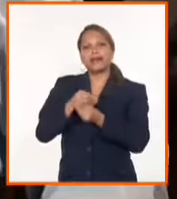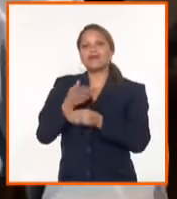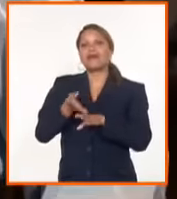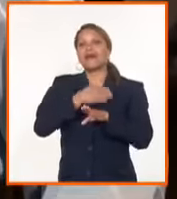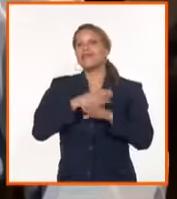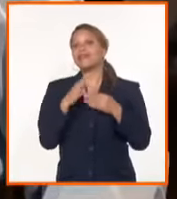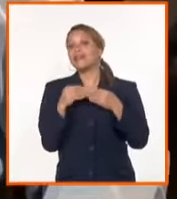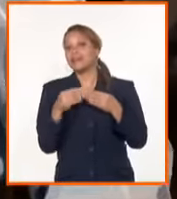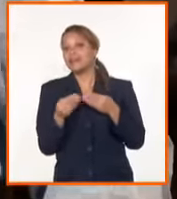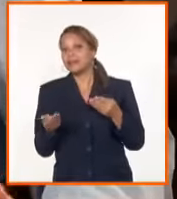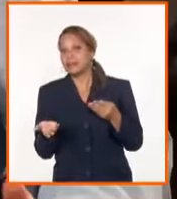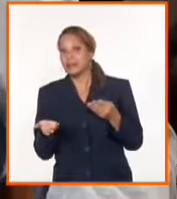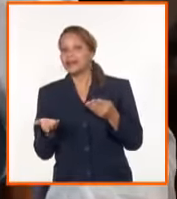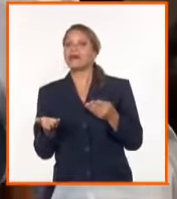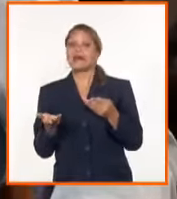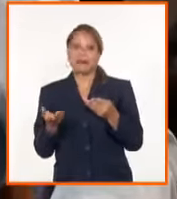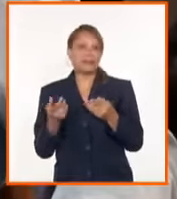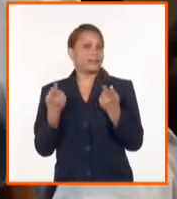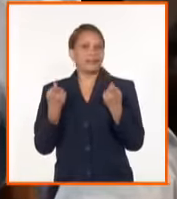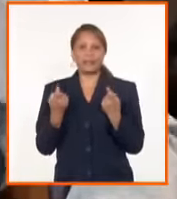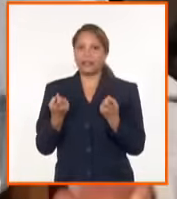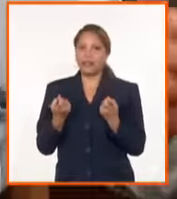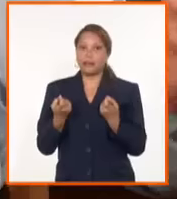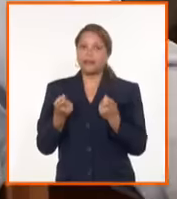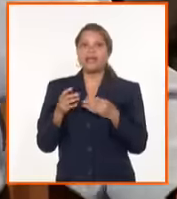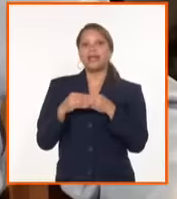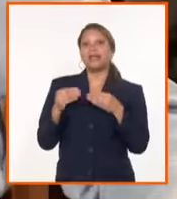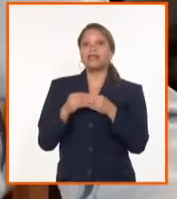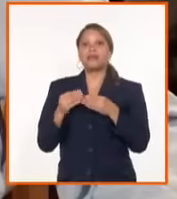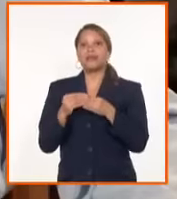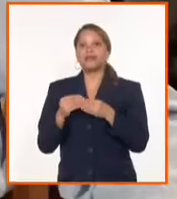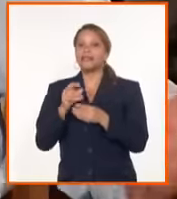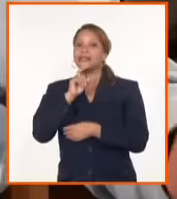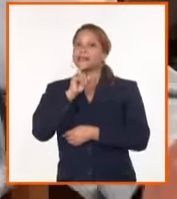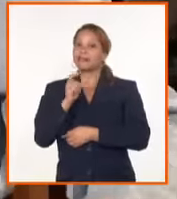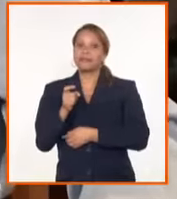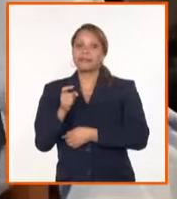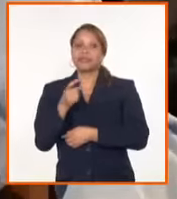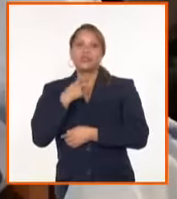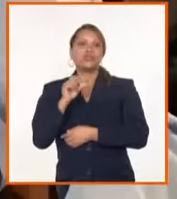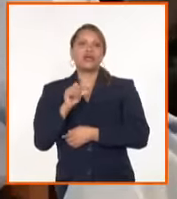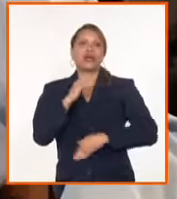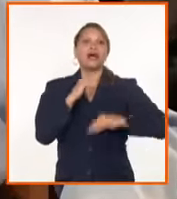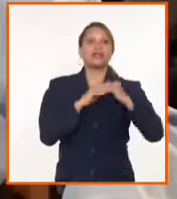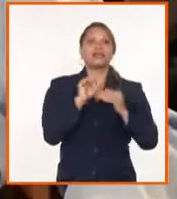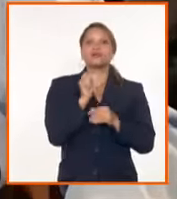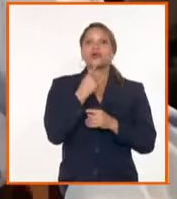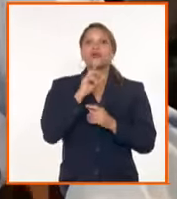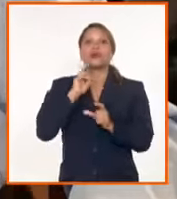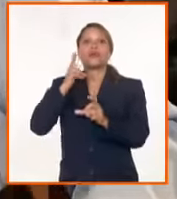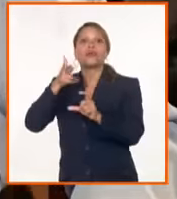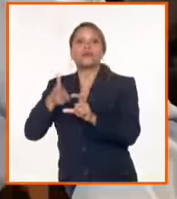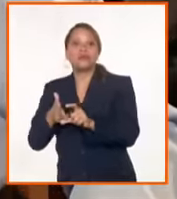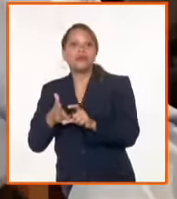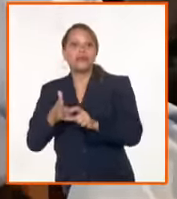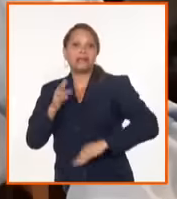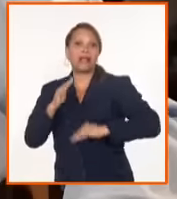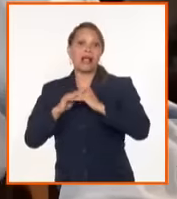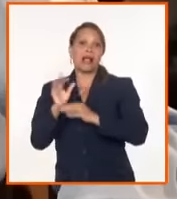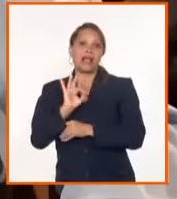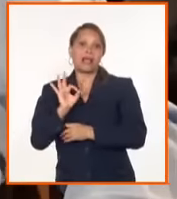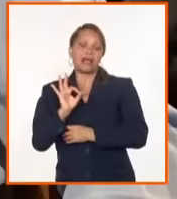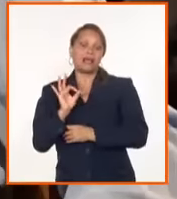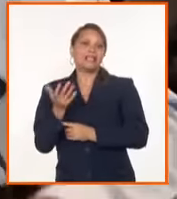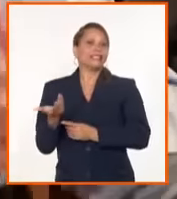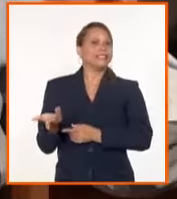divisas para cambiar, y hoy la divisa prácticamente nos está dando para comprar un poco de combustible que no alcanza, y